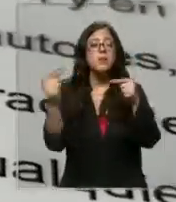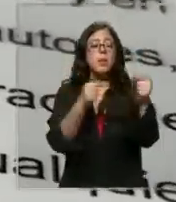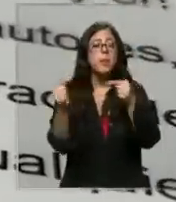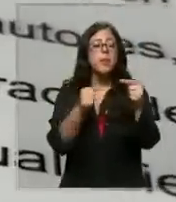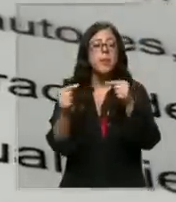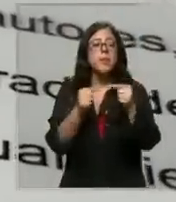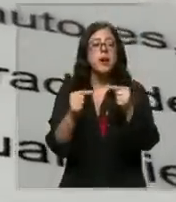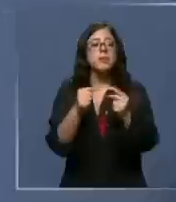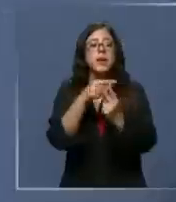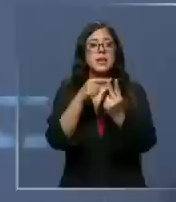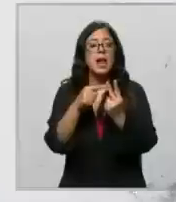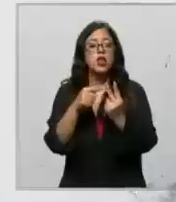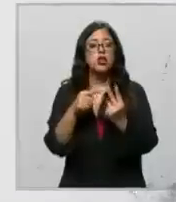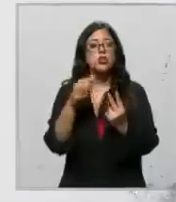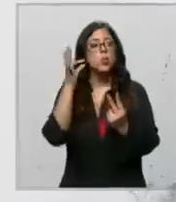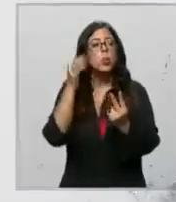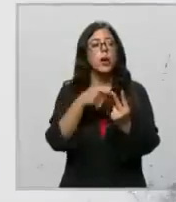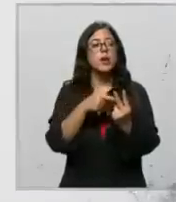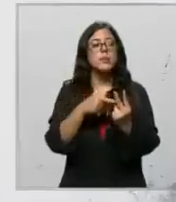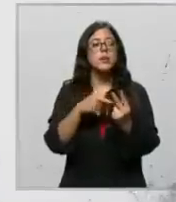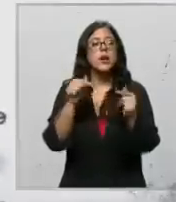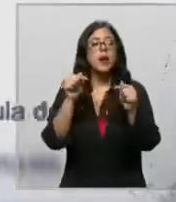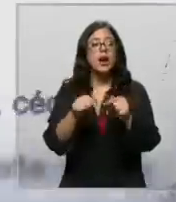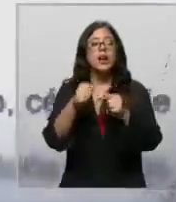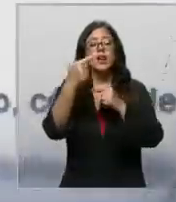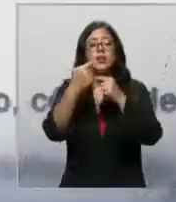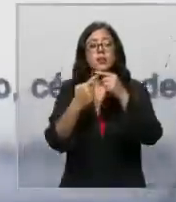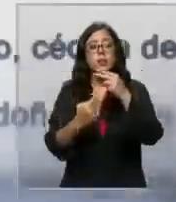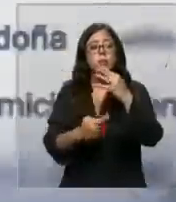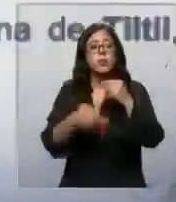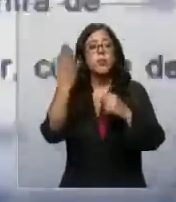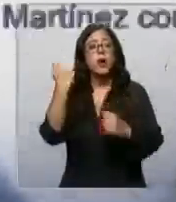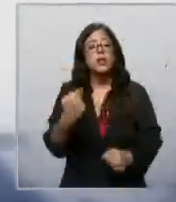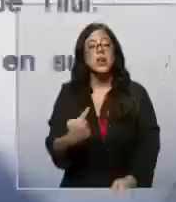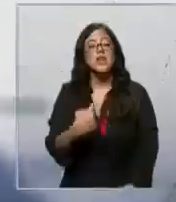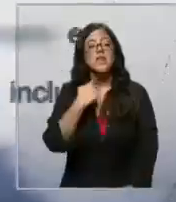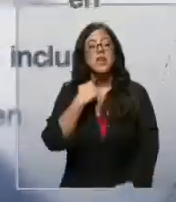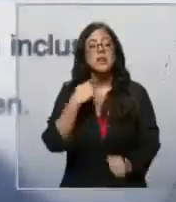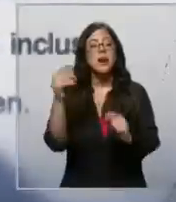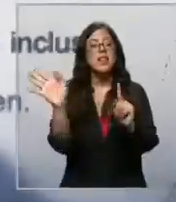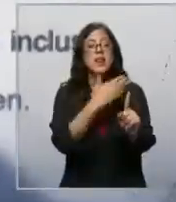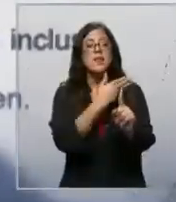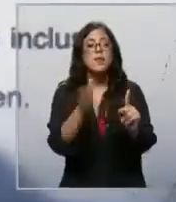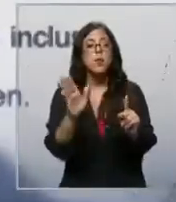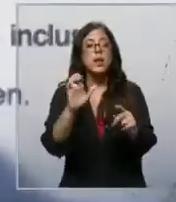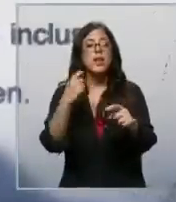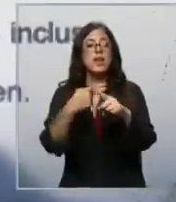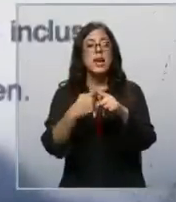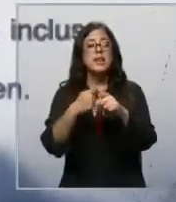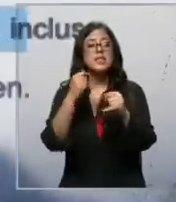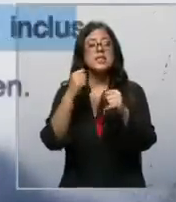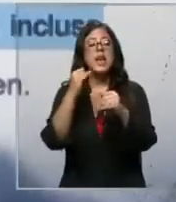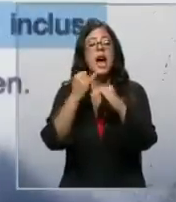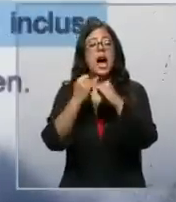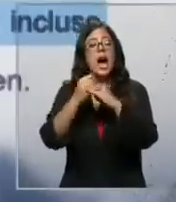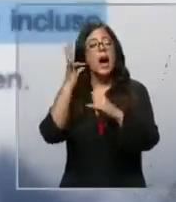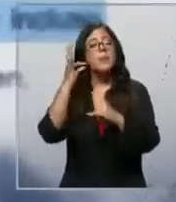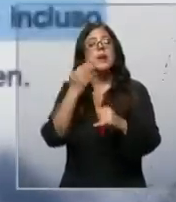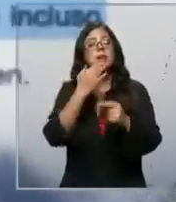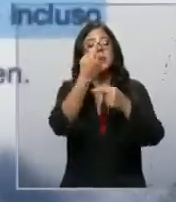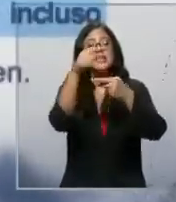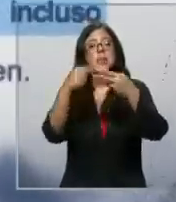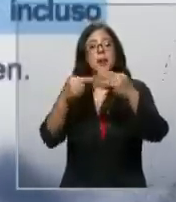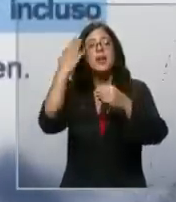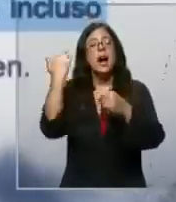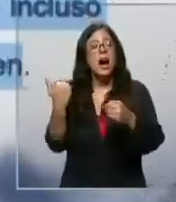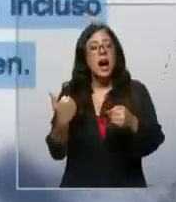entre ambas en muchas oportunidades fue víctima de bullying por parte de su ex amiga incluso semanas antes